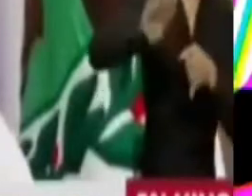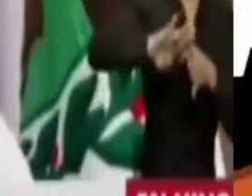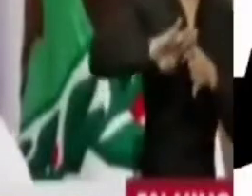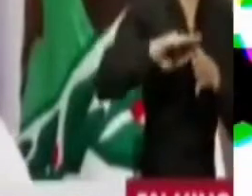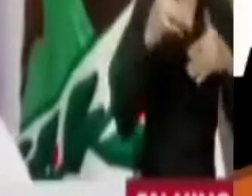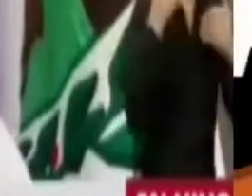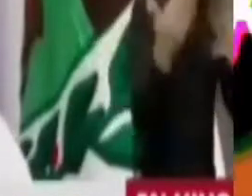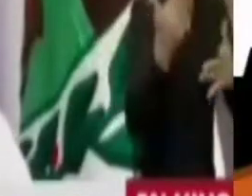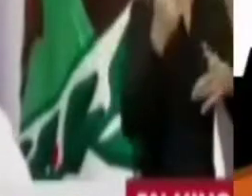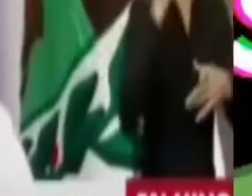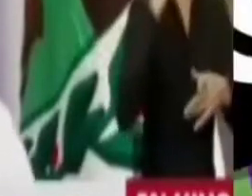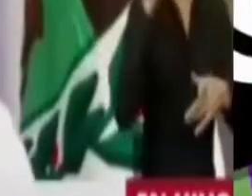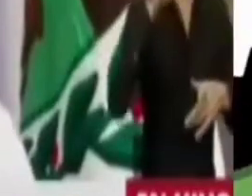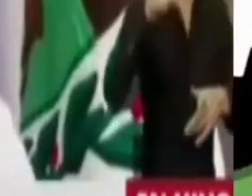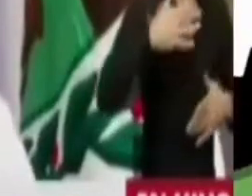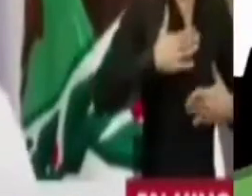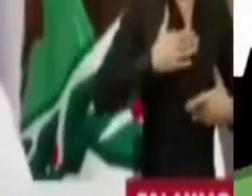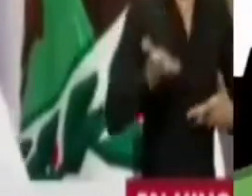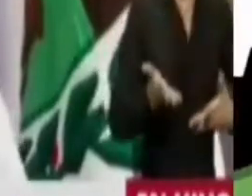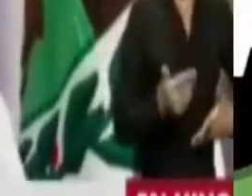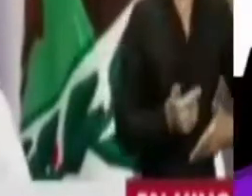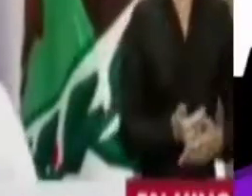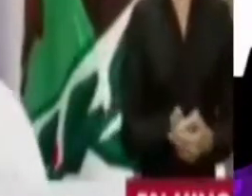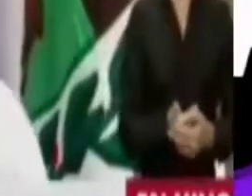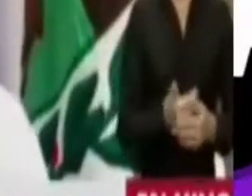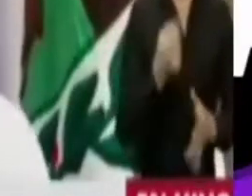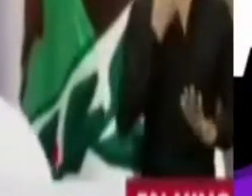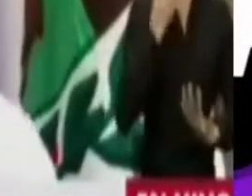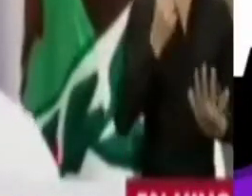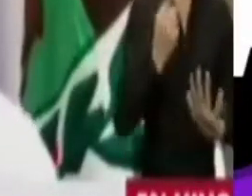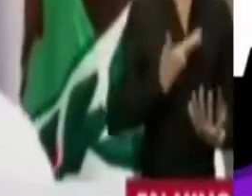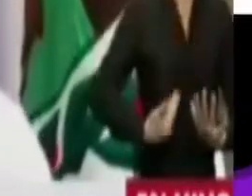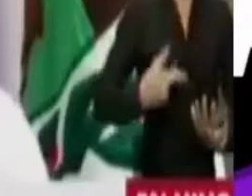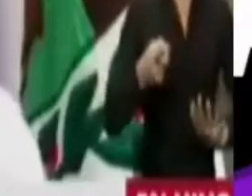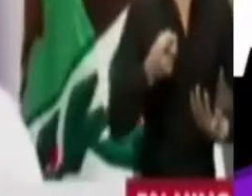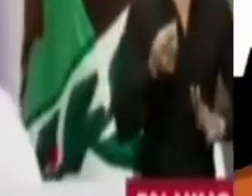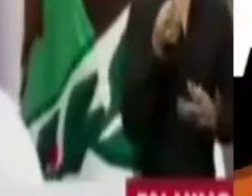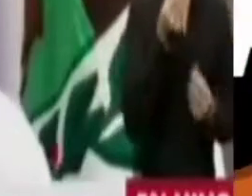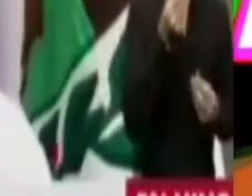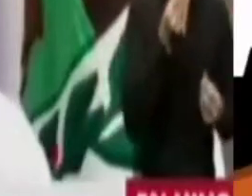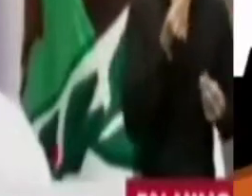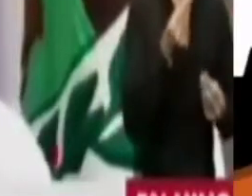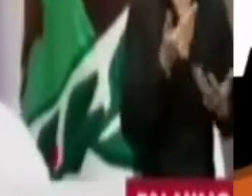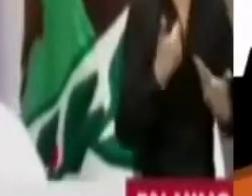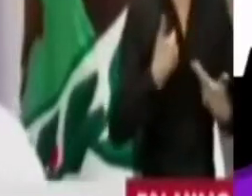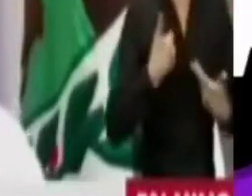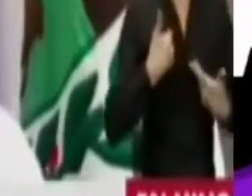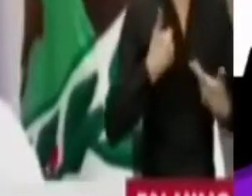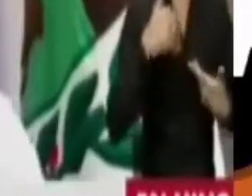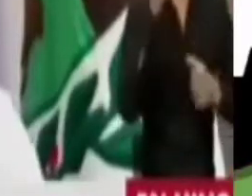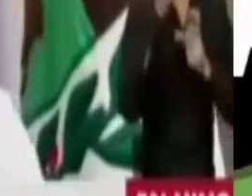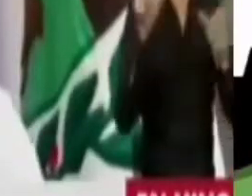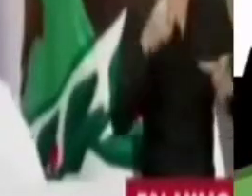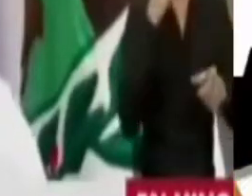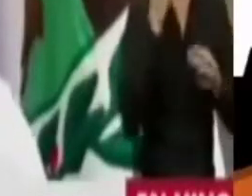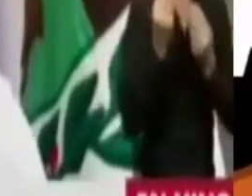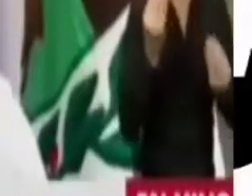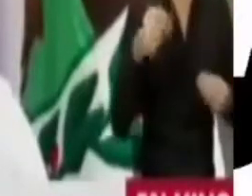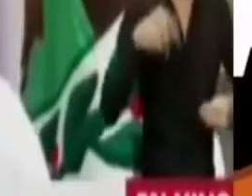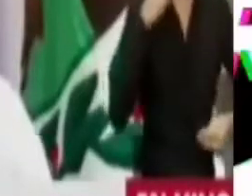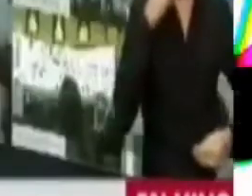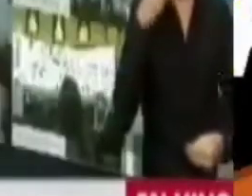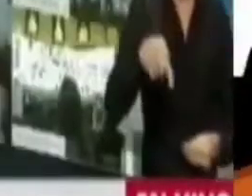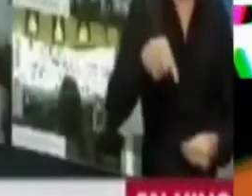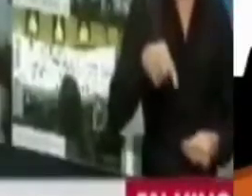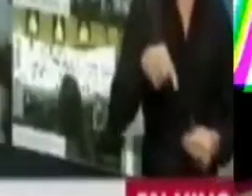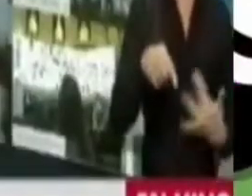contra de que el gobernador en aquel momento no firmara el pacto. No, pero fueron críticas. Claro, claro. Fueron críticas fuertes que recibió el gobernador diciendo